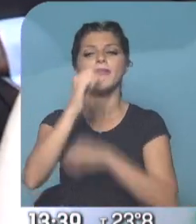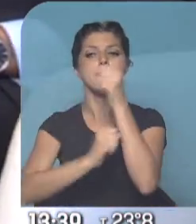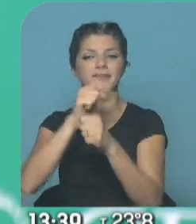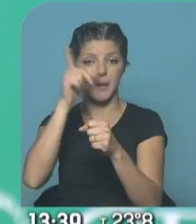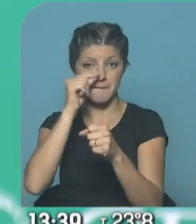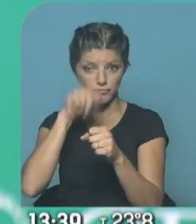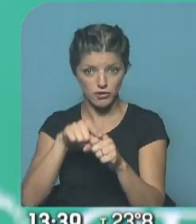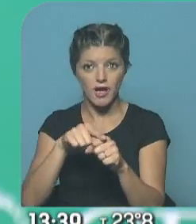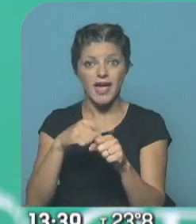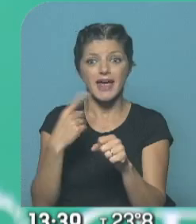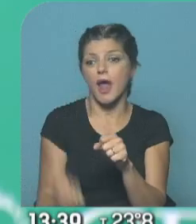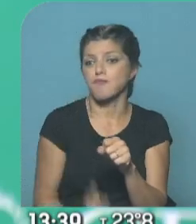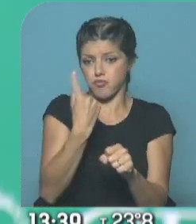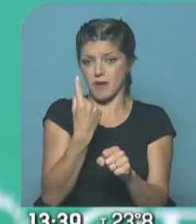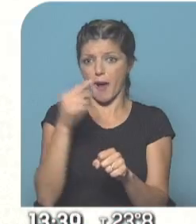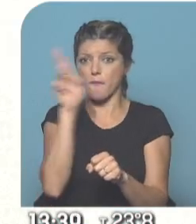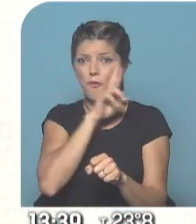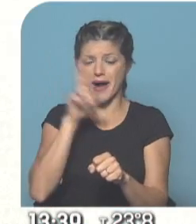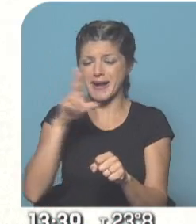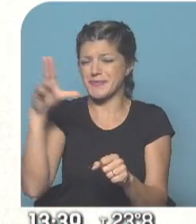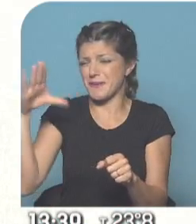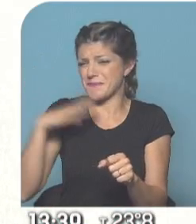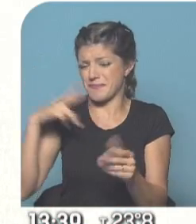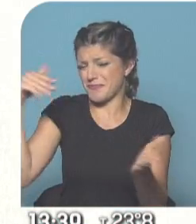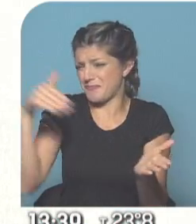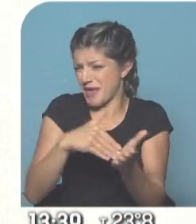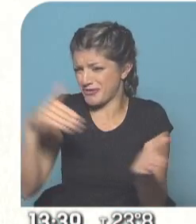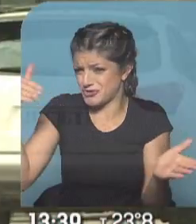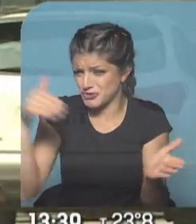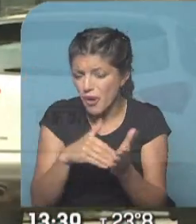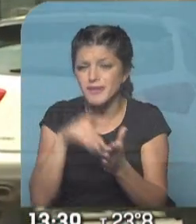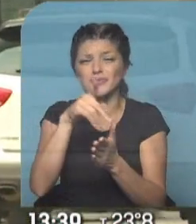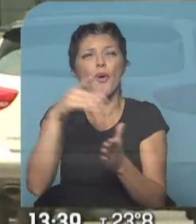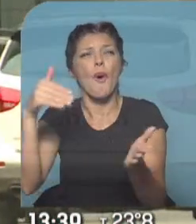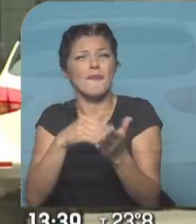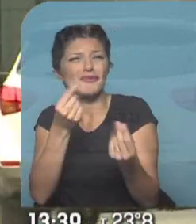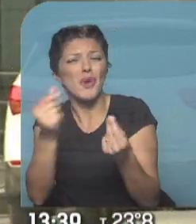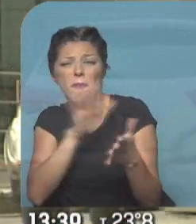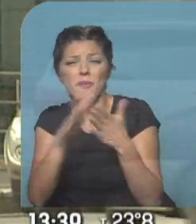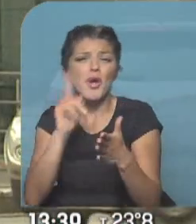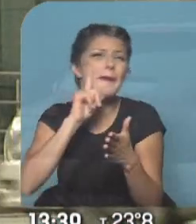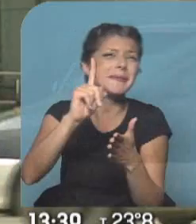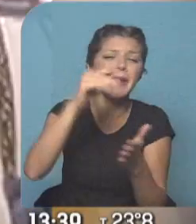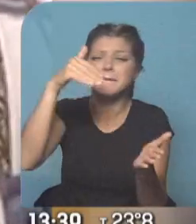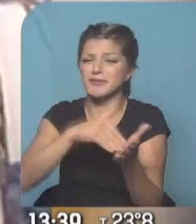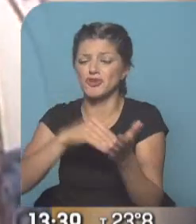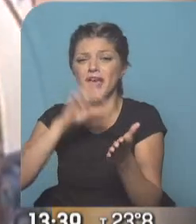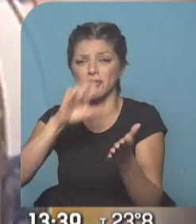angoleña, es la única mujer multimillonaria del continente africano, con una fortuna calculada en $1.000